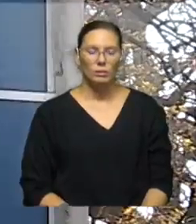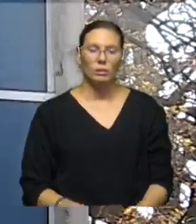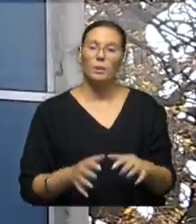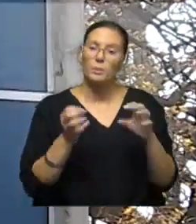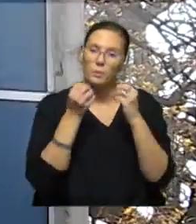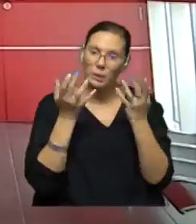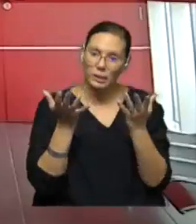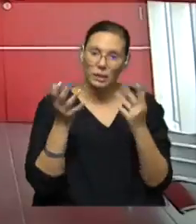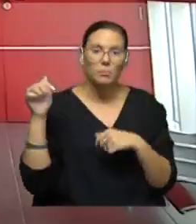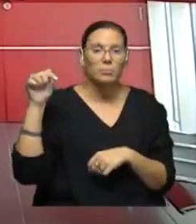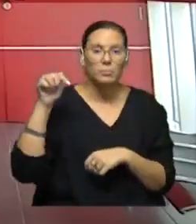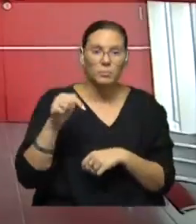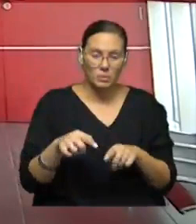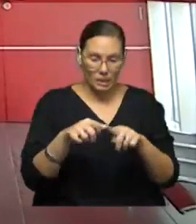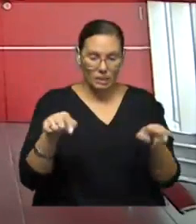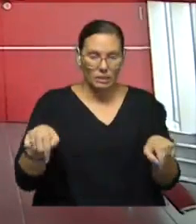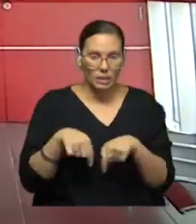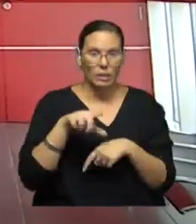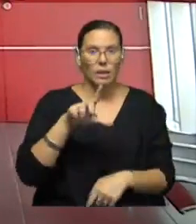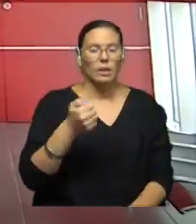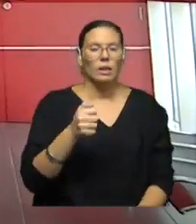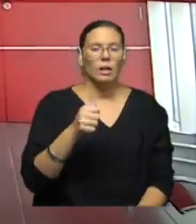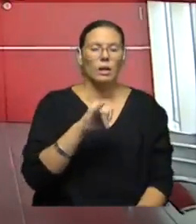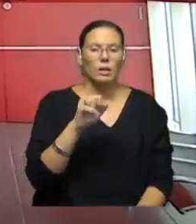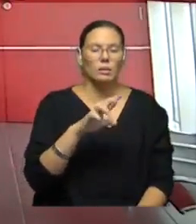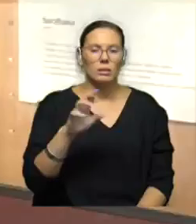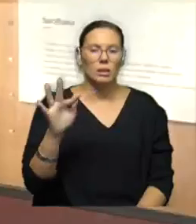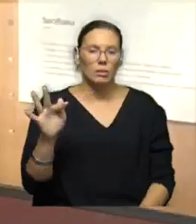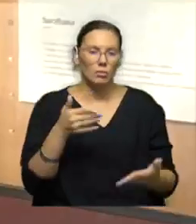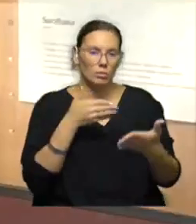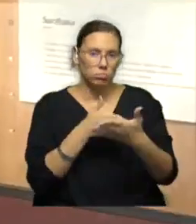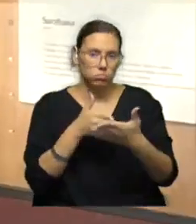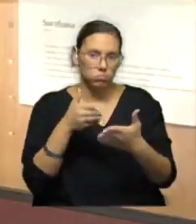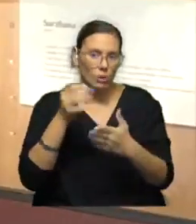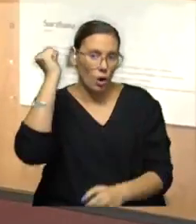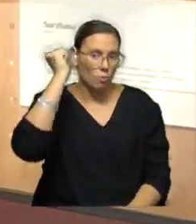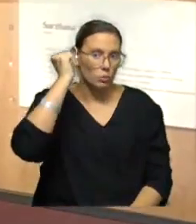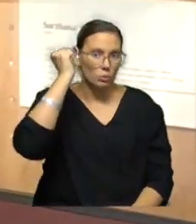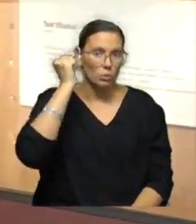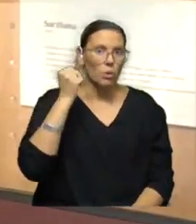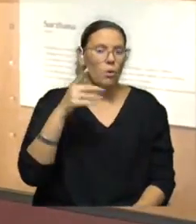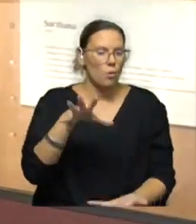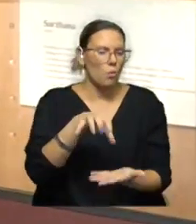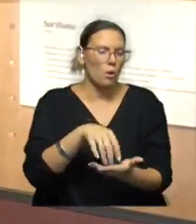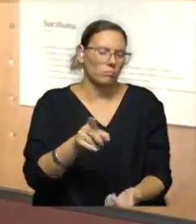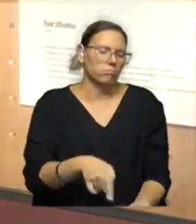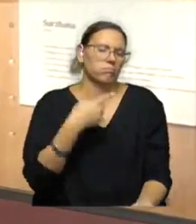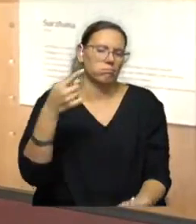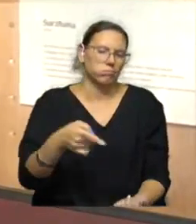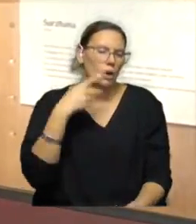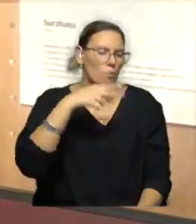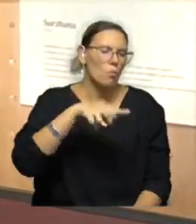Buenas, buenas. Nos vinimos a la Sala Lázaro, a la terminal del intercambiador Belloni, un lugar que ya nos tiene acostumbrados a que hayan muchas